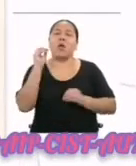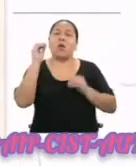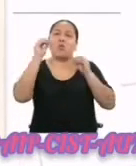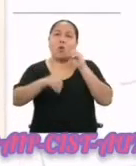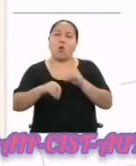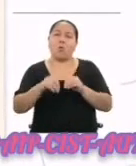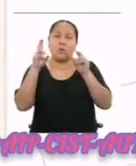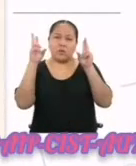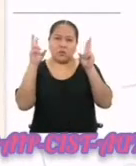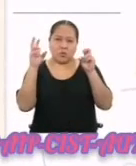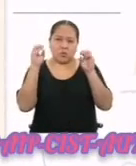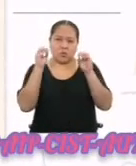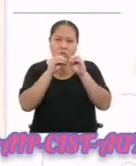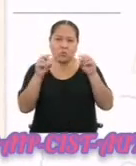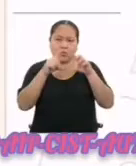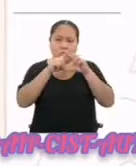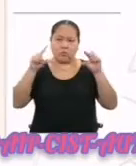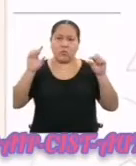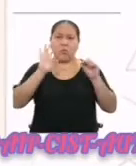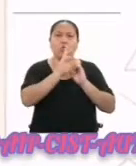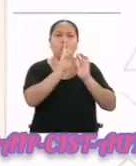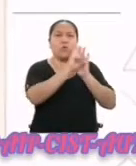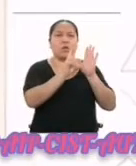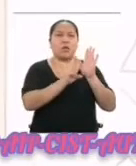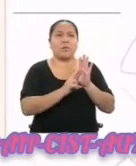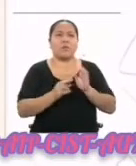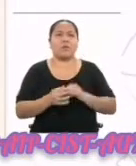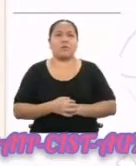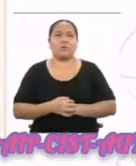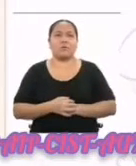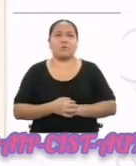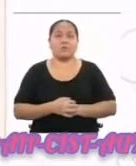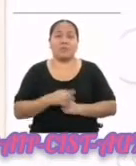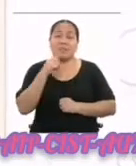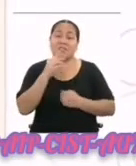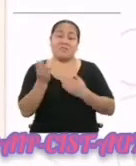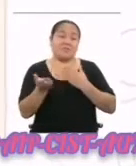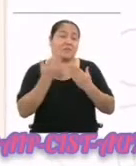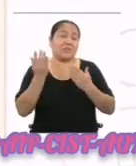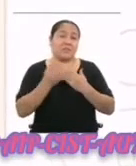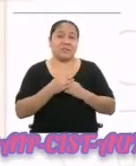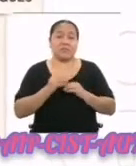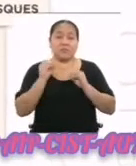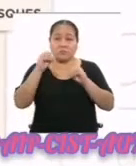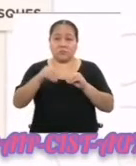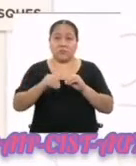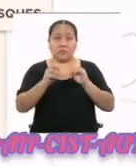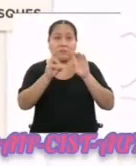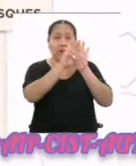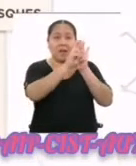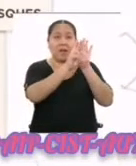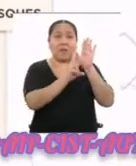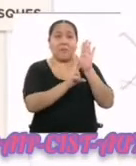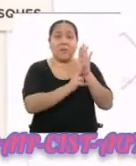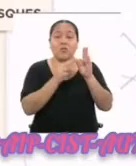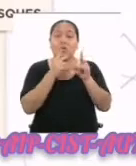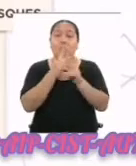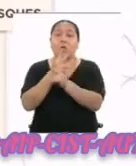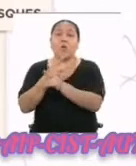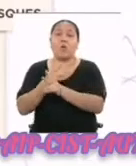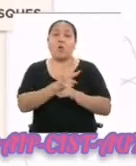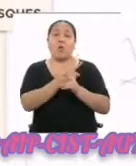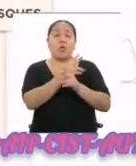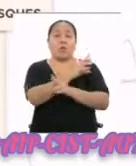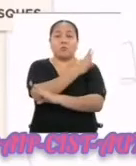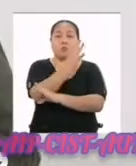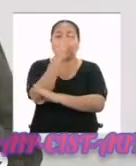pondrías al encabezado de tu reglamento? Ah, esa es facilita. Le pondría reglamento para el cuidado de